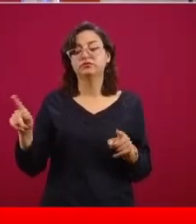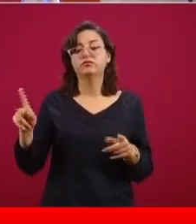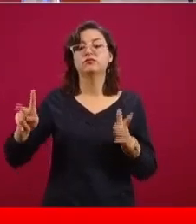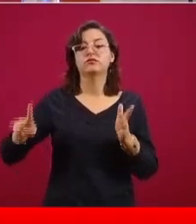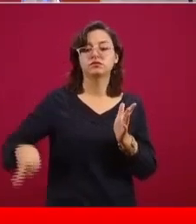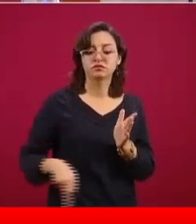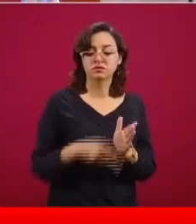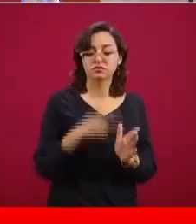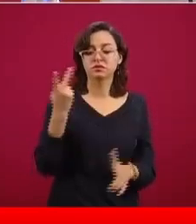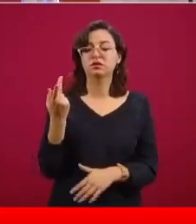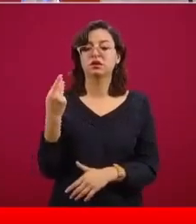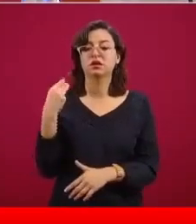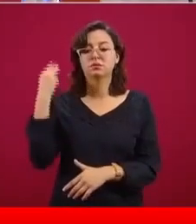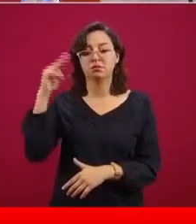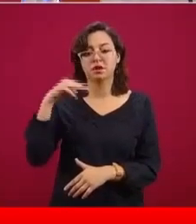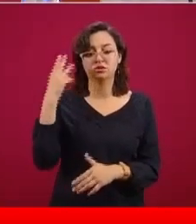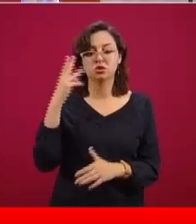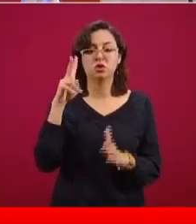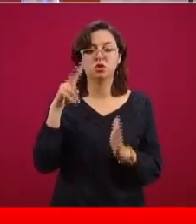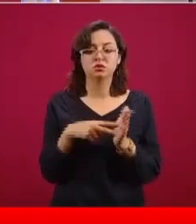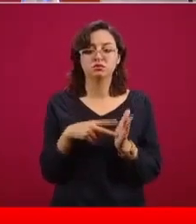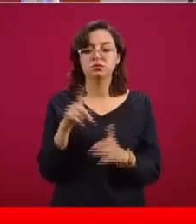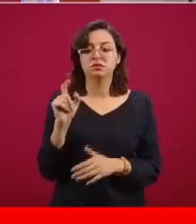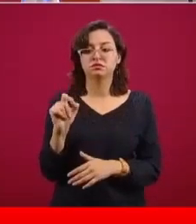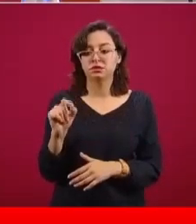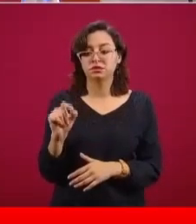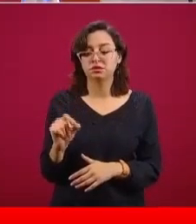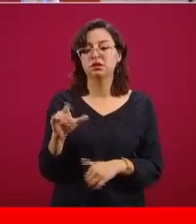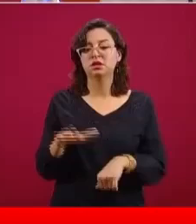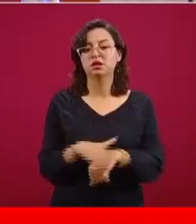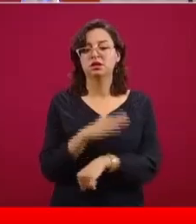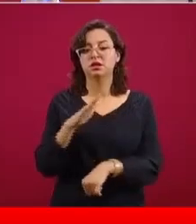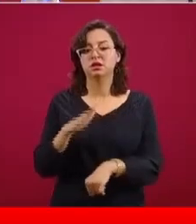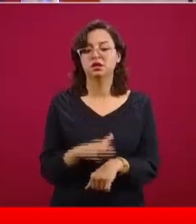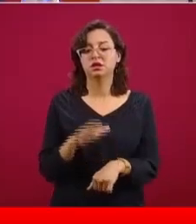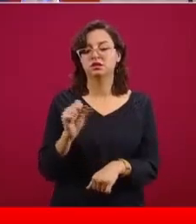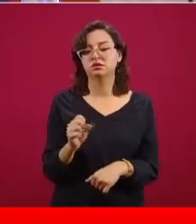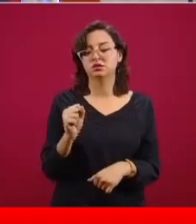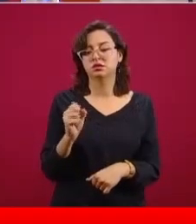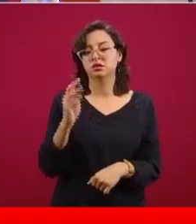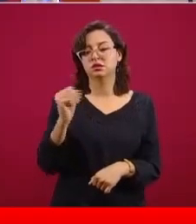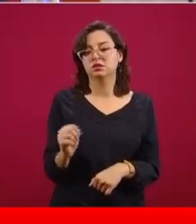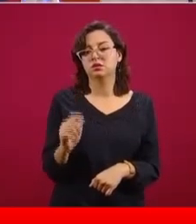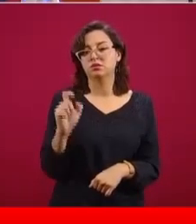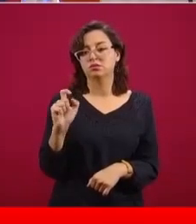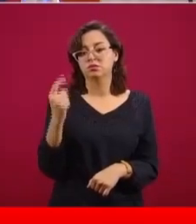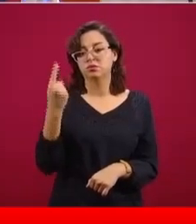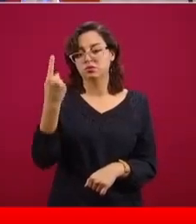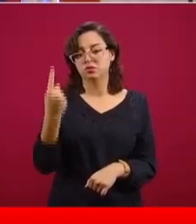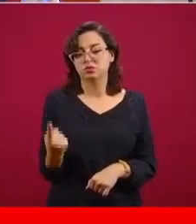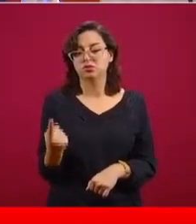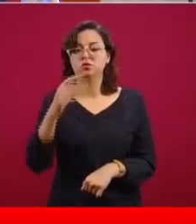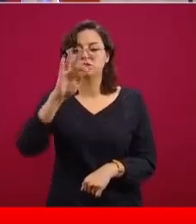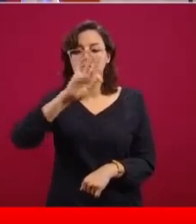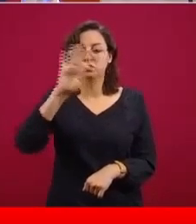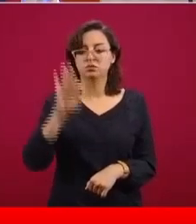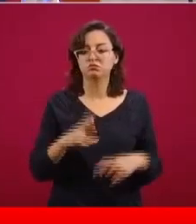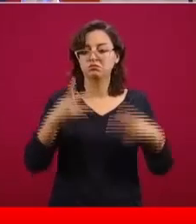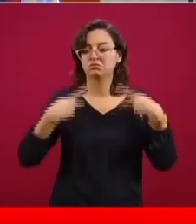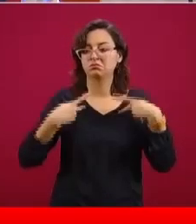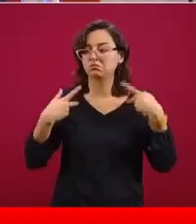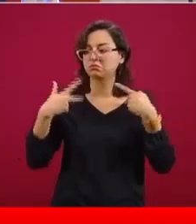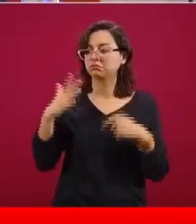al mes de marzo del 2020 con el 69 punto uno de su valoración social